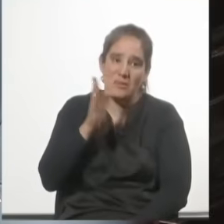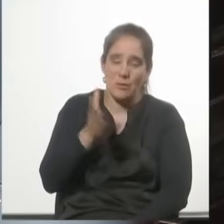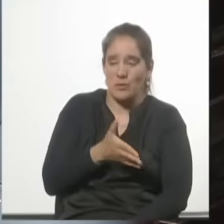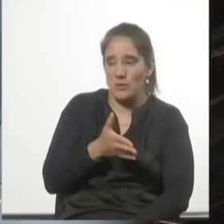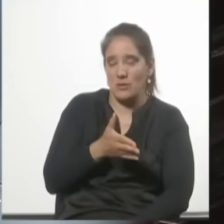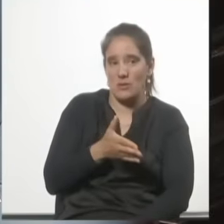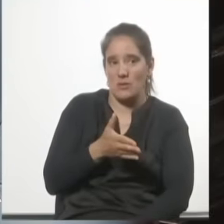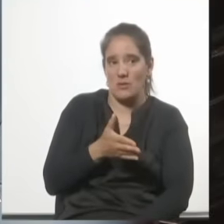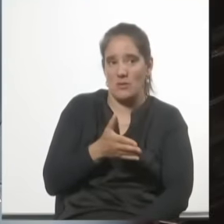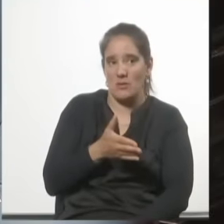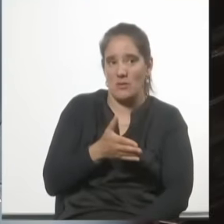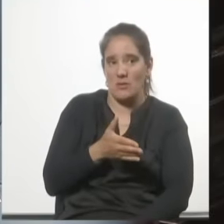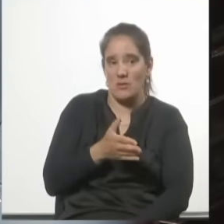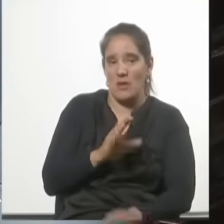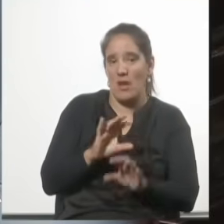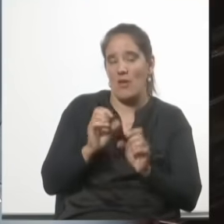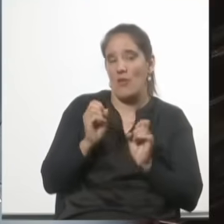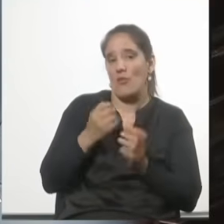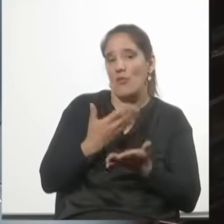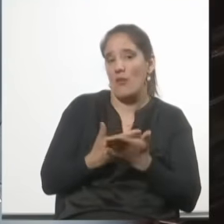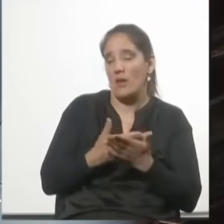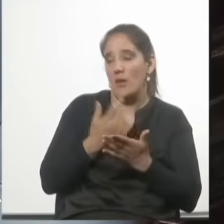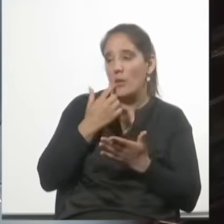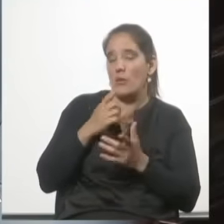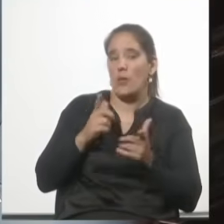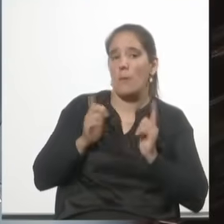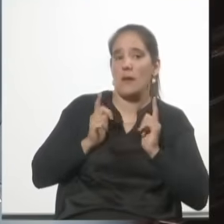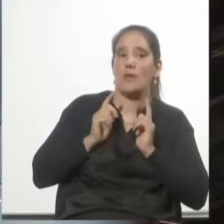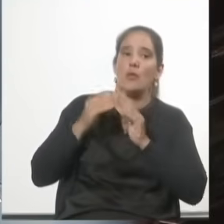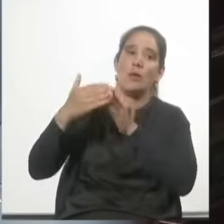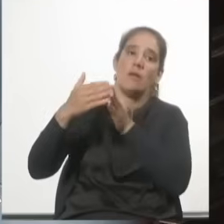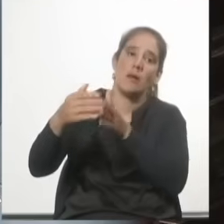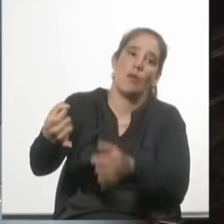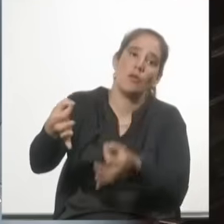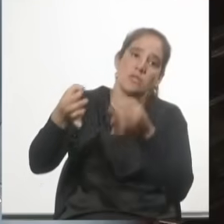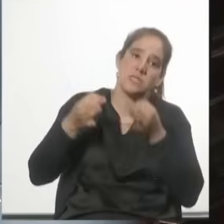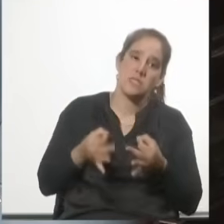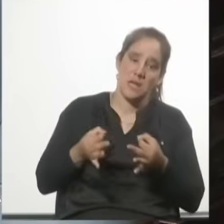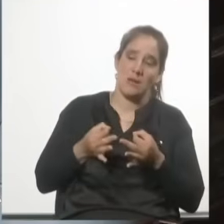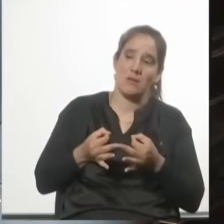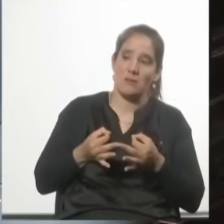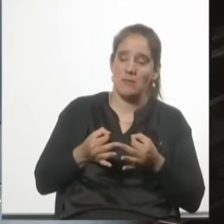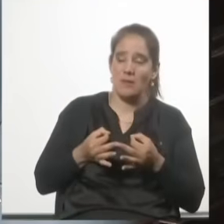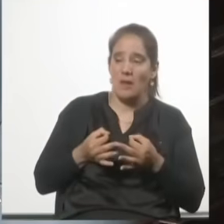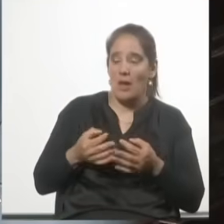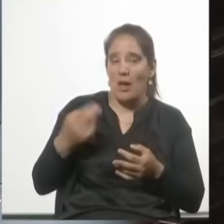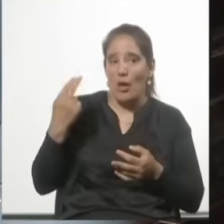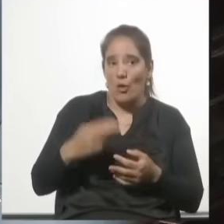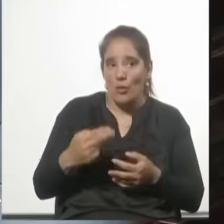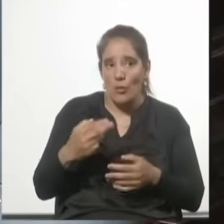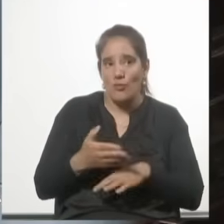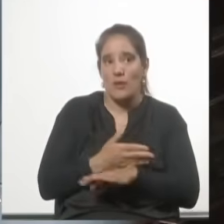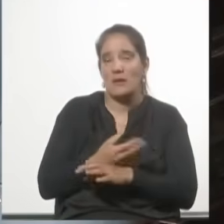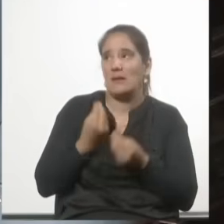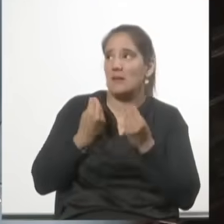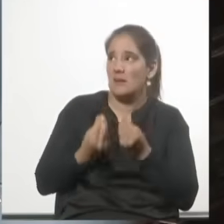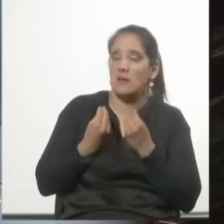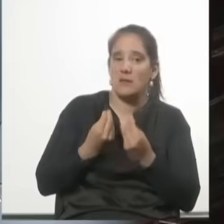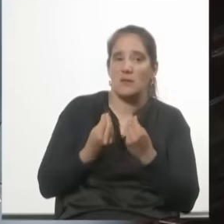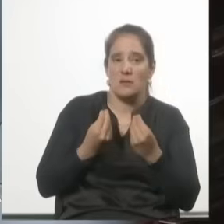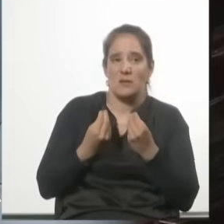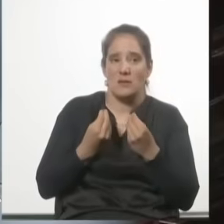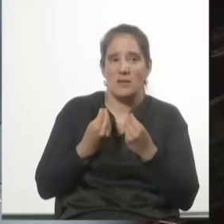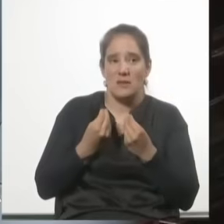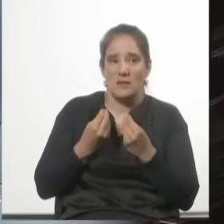5%, señora Presidenta, restante contra la recepción de cada buque. No existe ninguna previsión de fondo de reparos